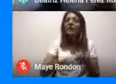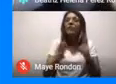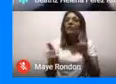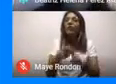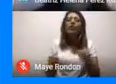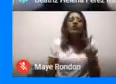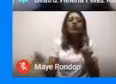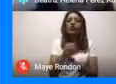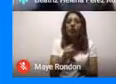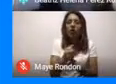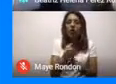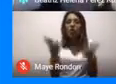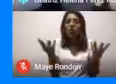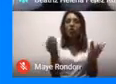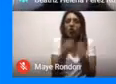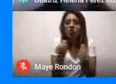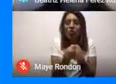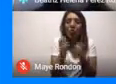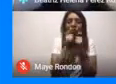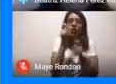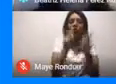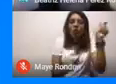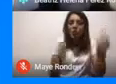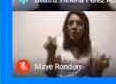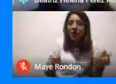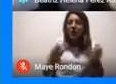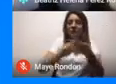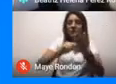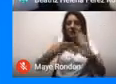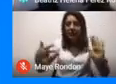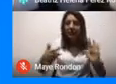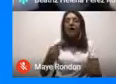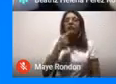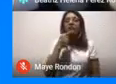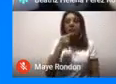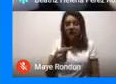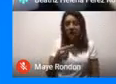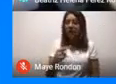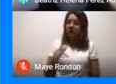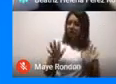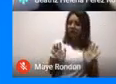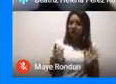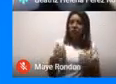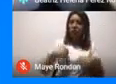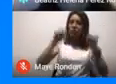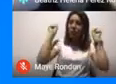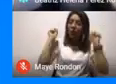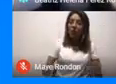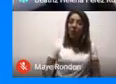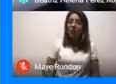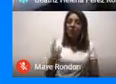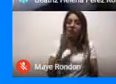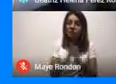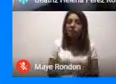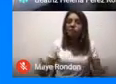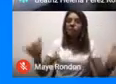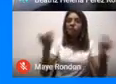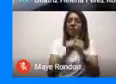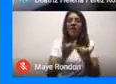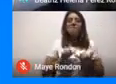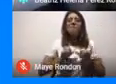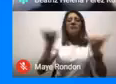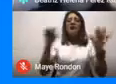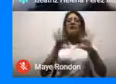un equipo humano, técnico y demás que dice, voy a hacer posibles las realidades de viaje en el